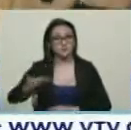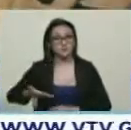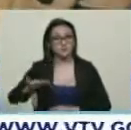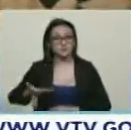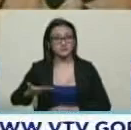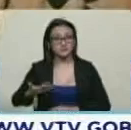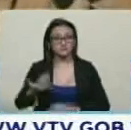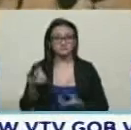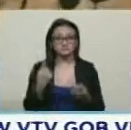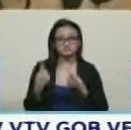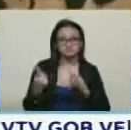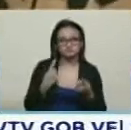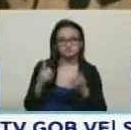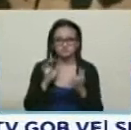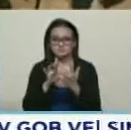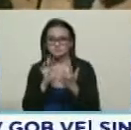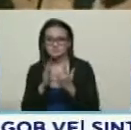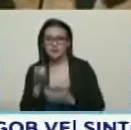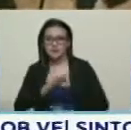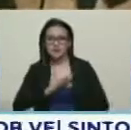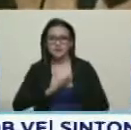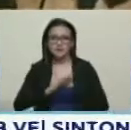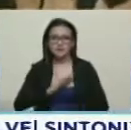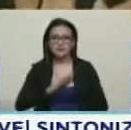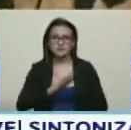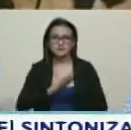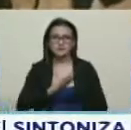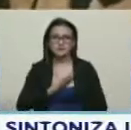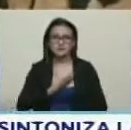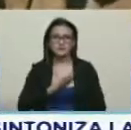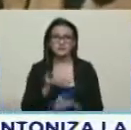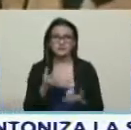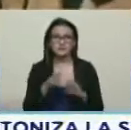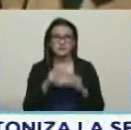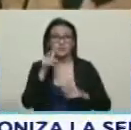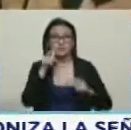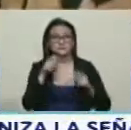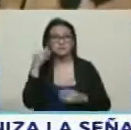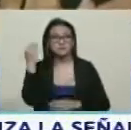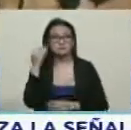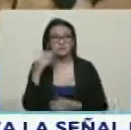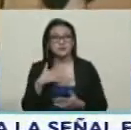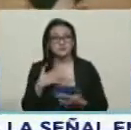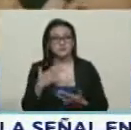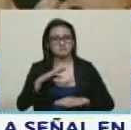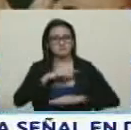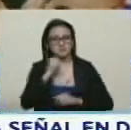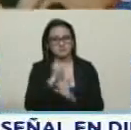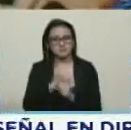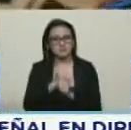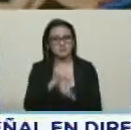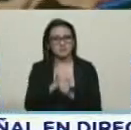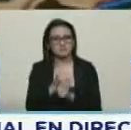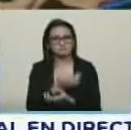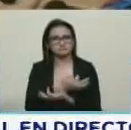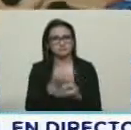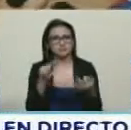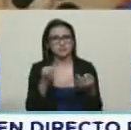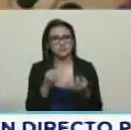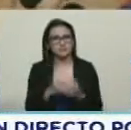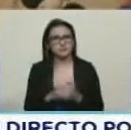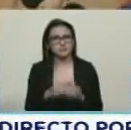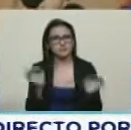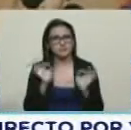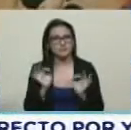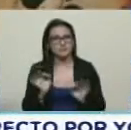digamos, interactúan con los alcaldes, sobre todo en momentos en que los ciudadanos aspiran a que haya eficiencia, eficacia en el manejo